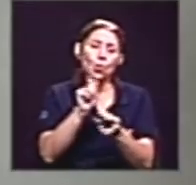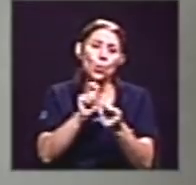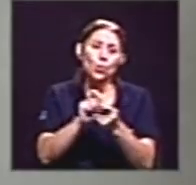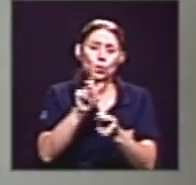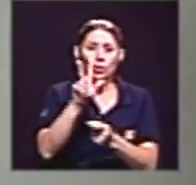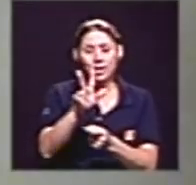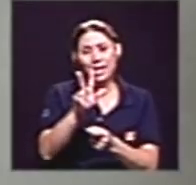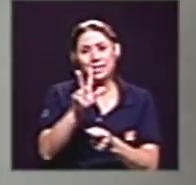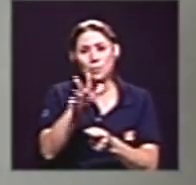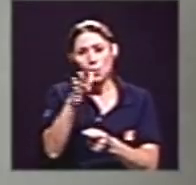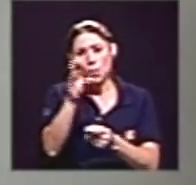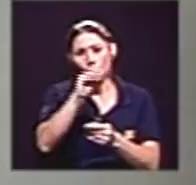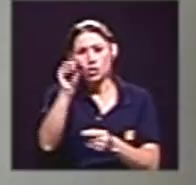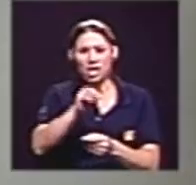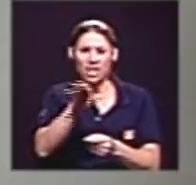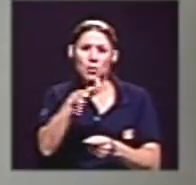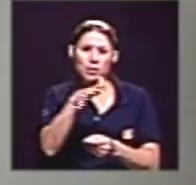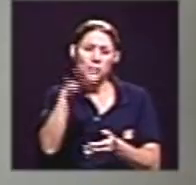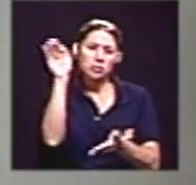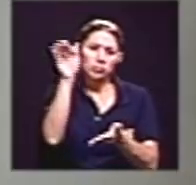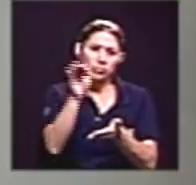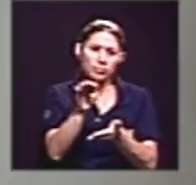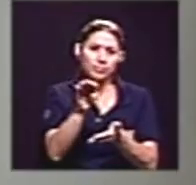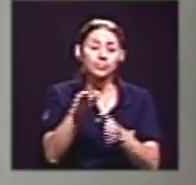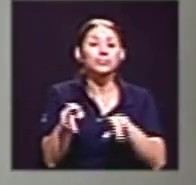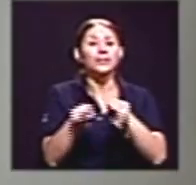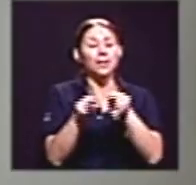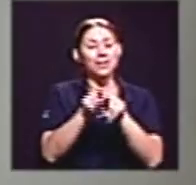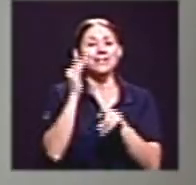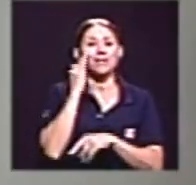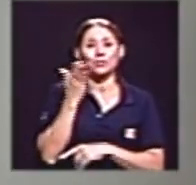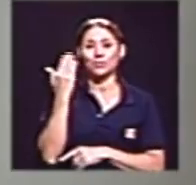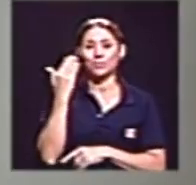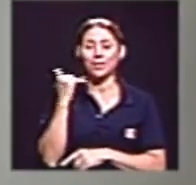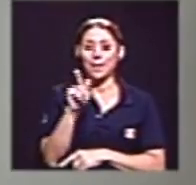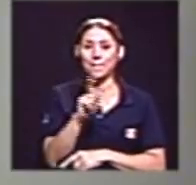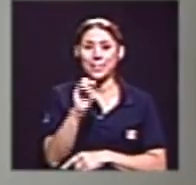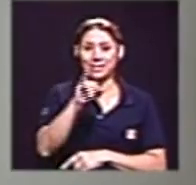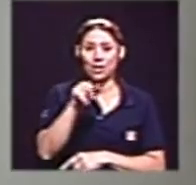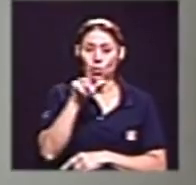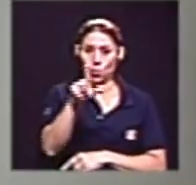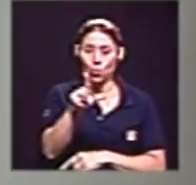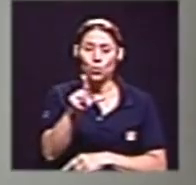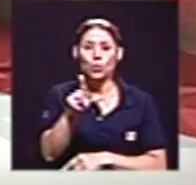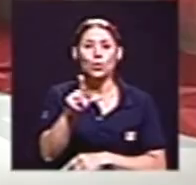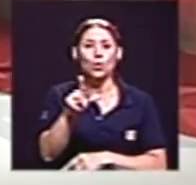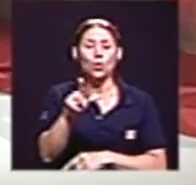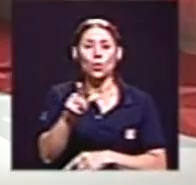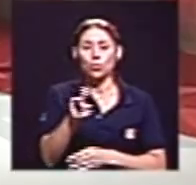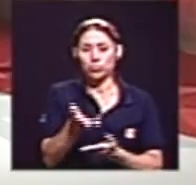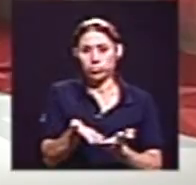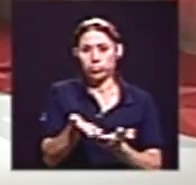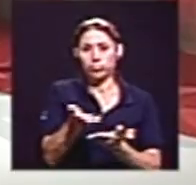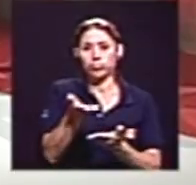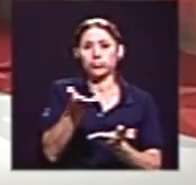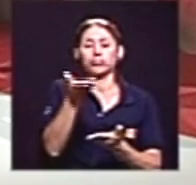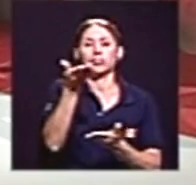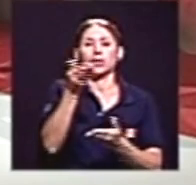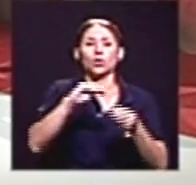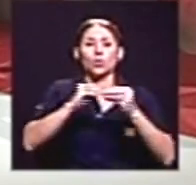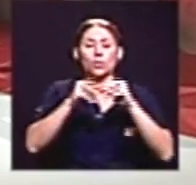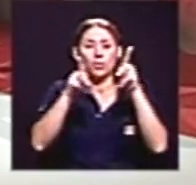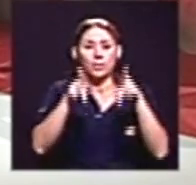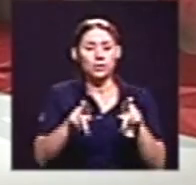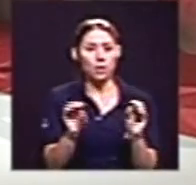1,5%. Tuvimos, y ya sabemos que al mes de julio, un aumento importante, como usted muy bien lo mencionó, en la tasa de desempleo abierto.